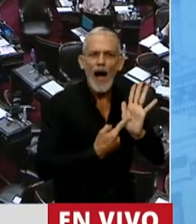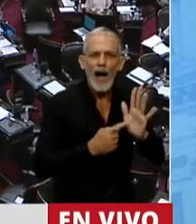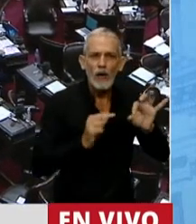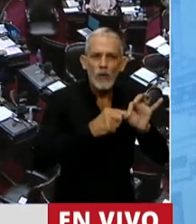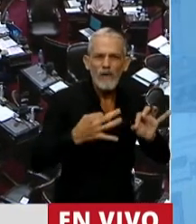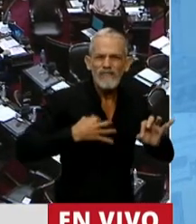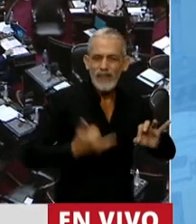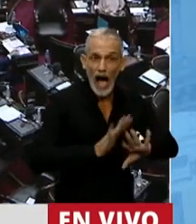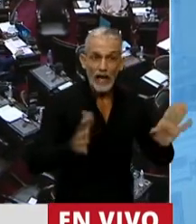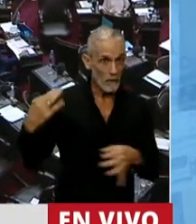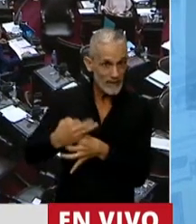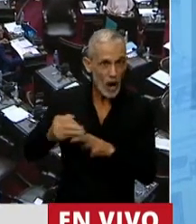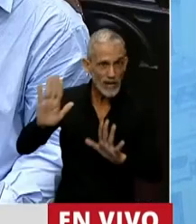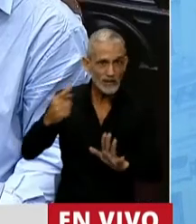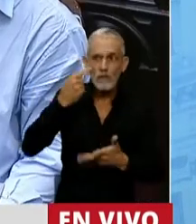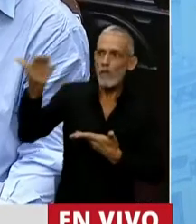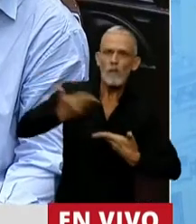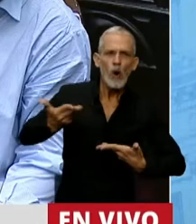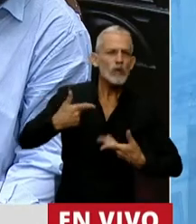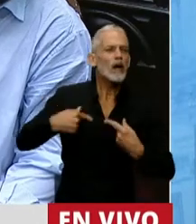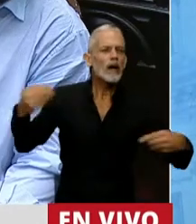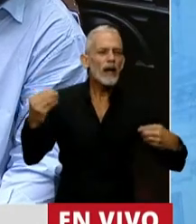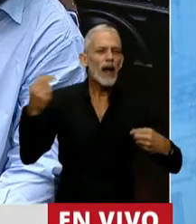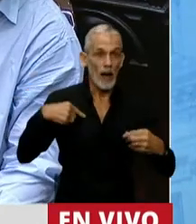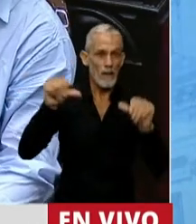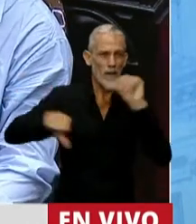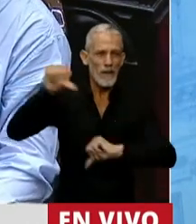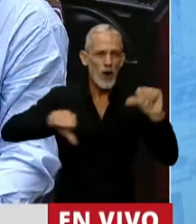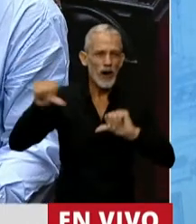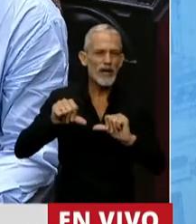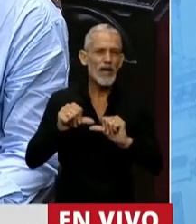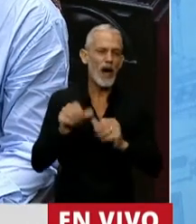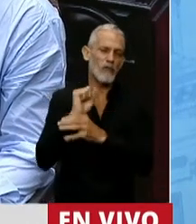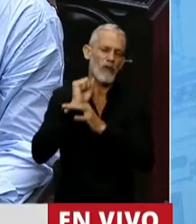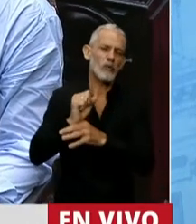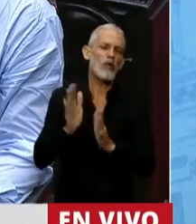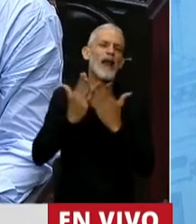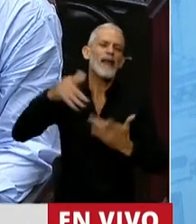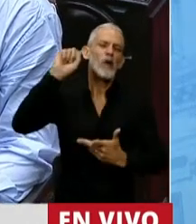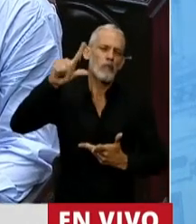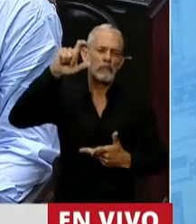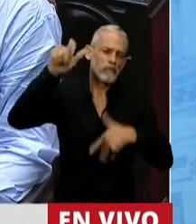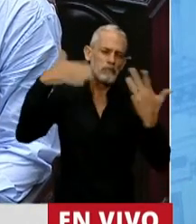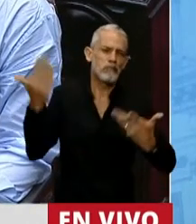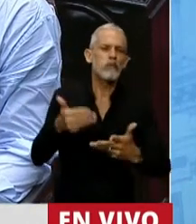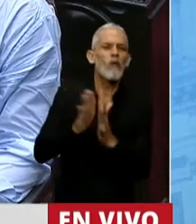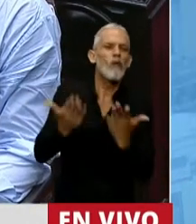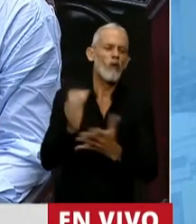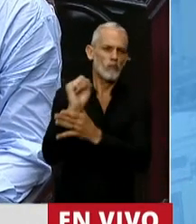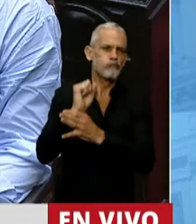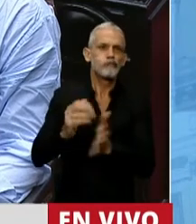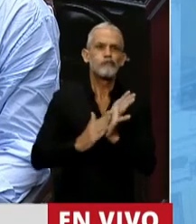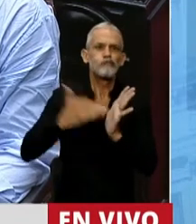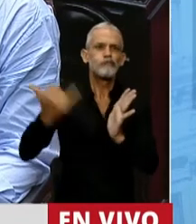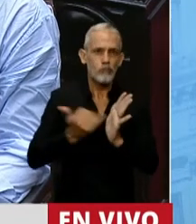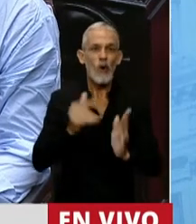No me enseñaron y me mostraron lo que era cuando estaba en biología, el famoso libro de Claude Billy de Udeva, me enseñaron lo que era un